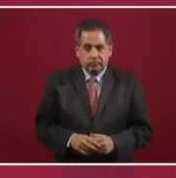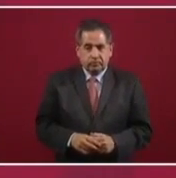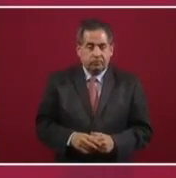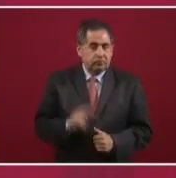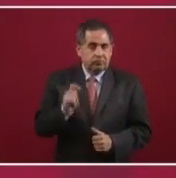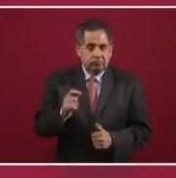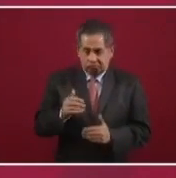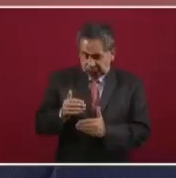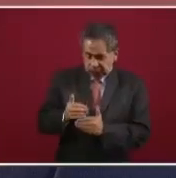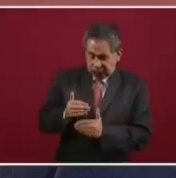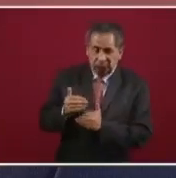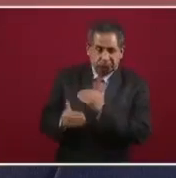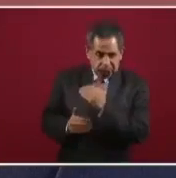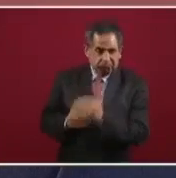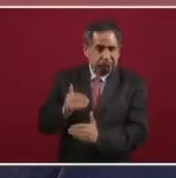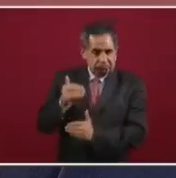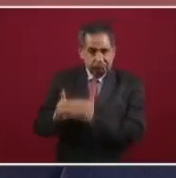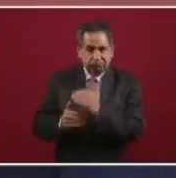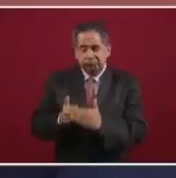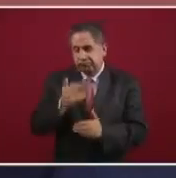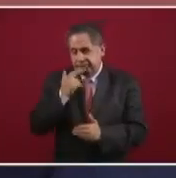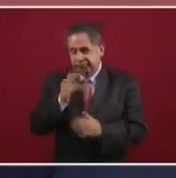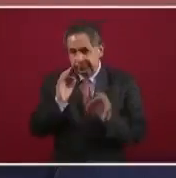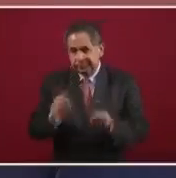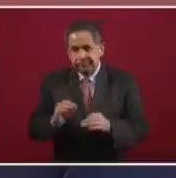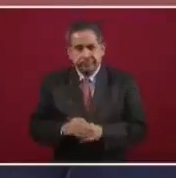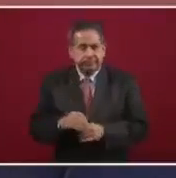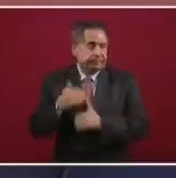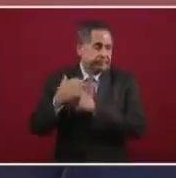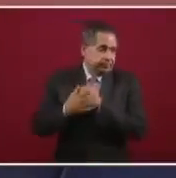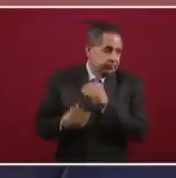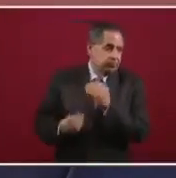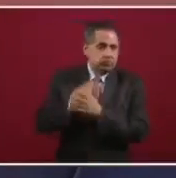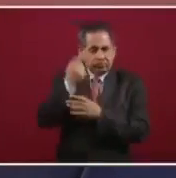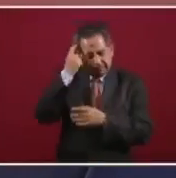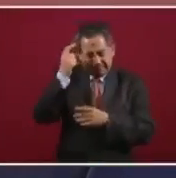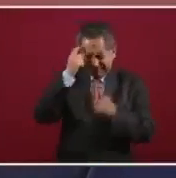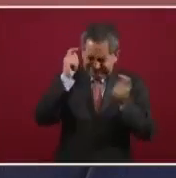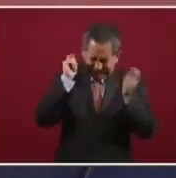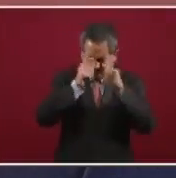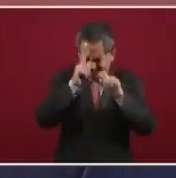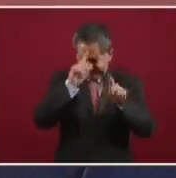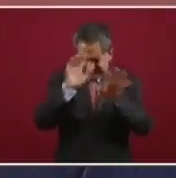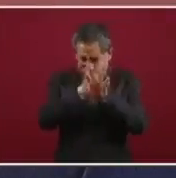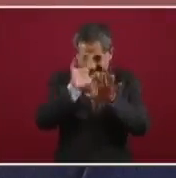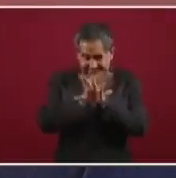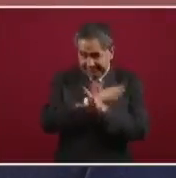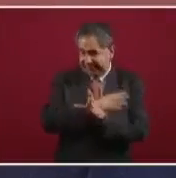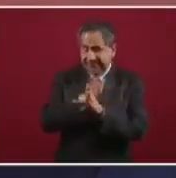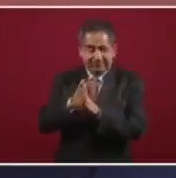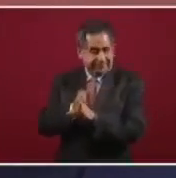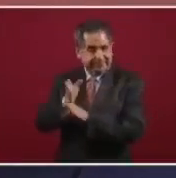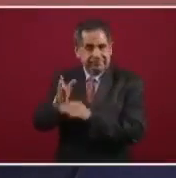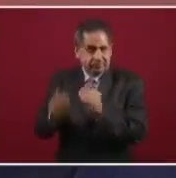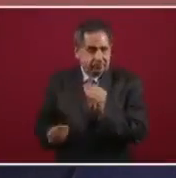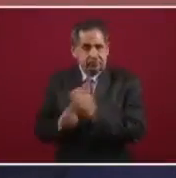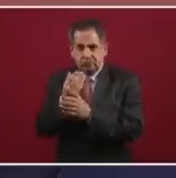Se avanza, hay que crear una nueva corriente de pensamiento. Hay